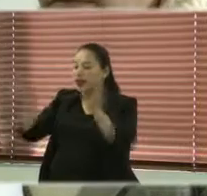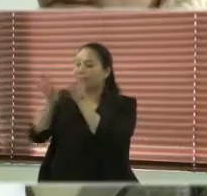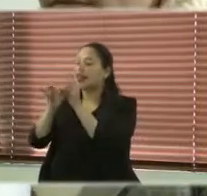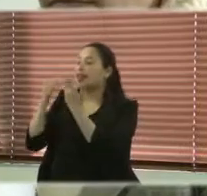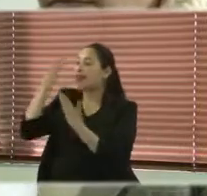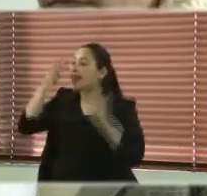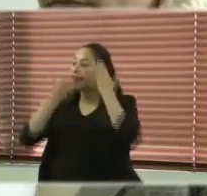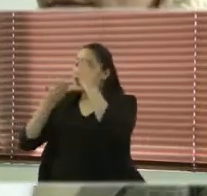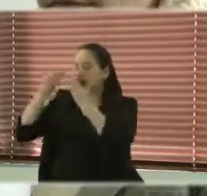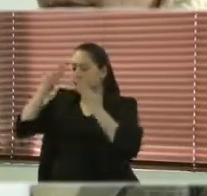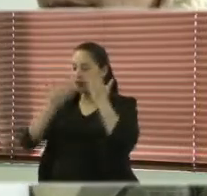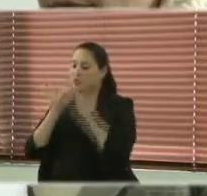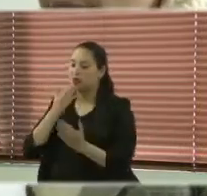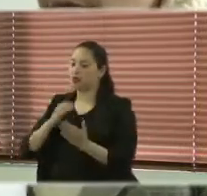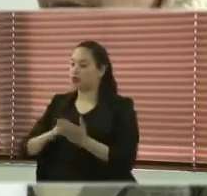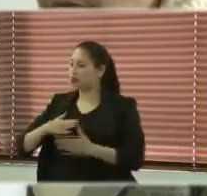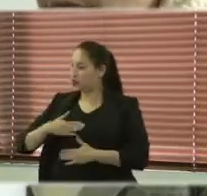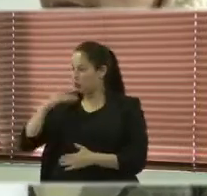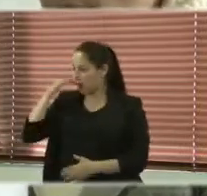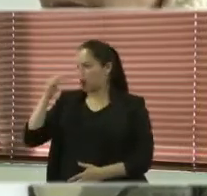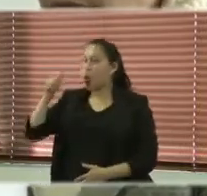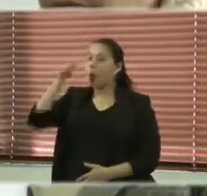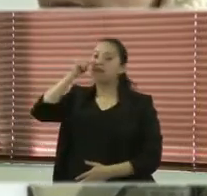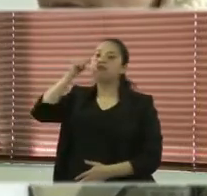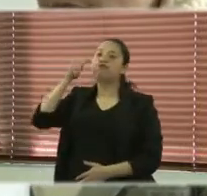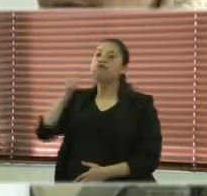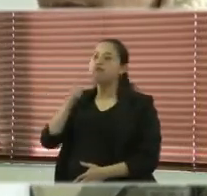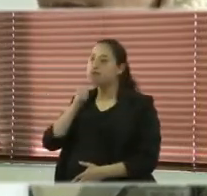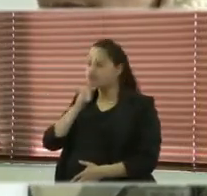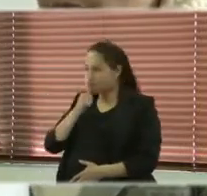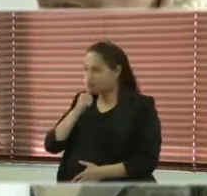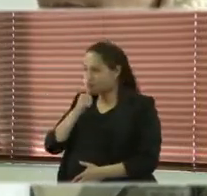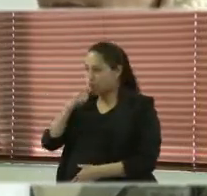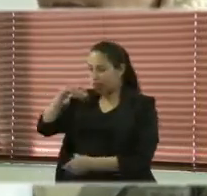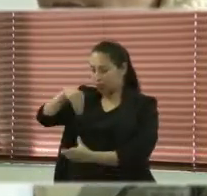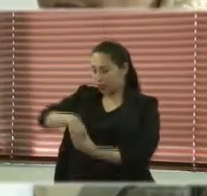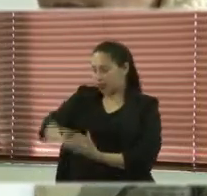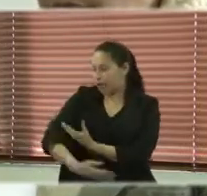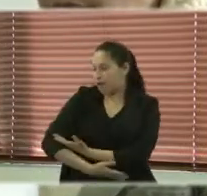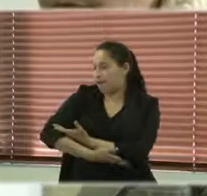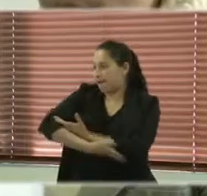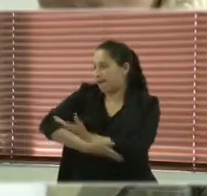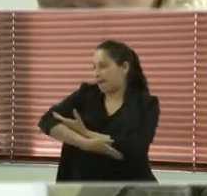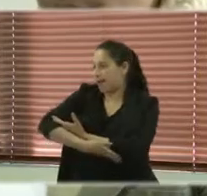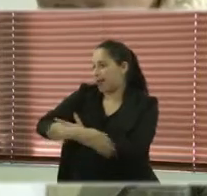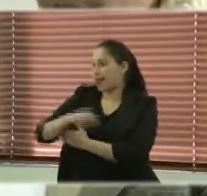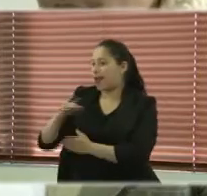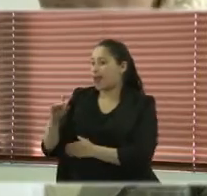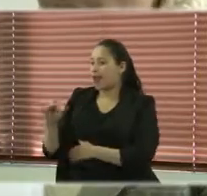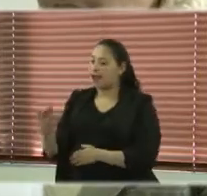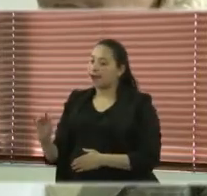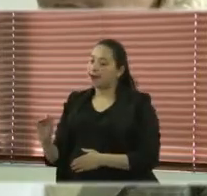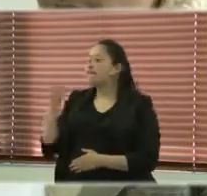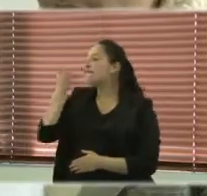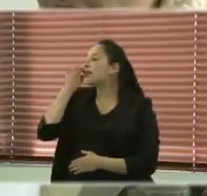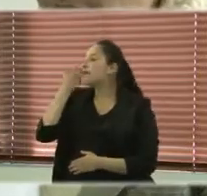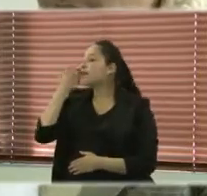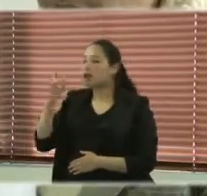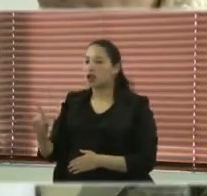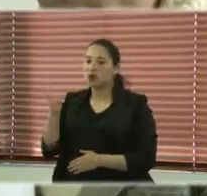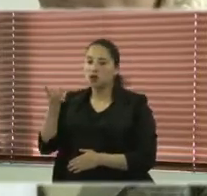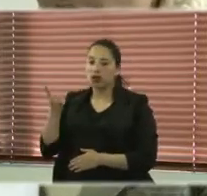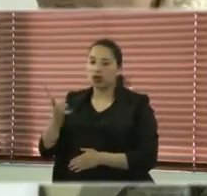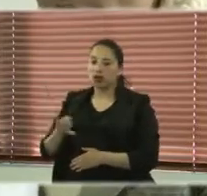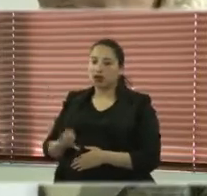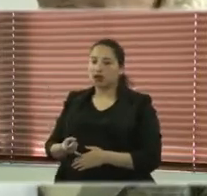malformación del feto quisiera preguntarte Cuál es la lectura que hizo en su momento el comité para